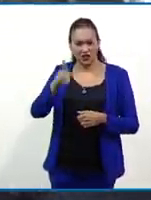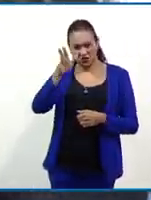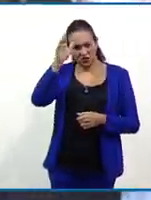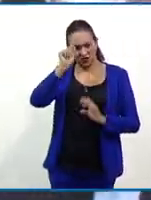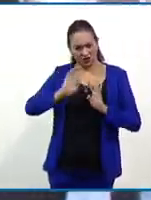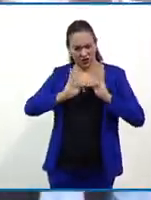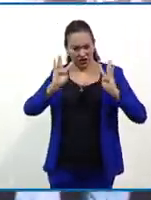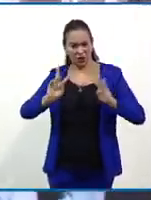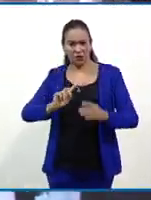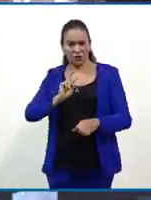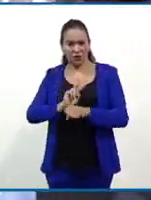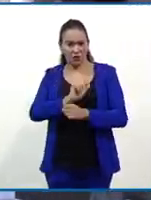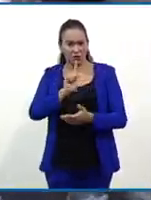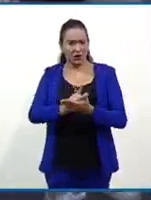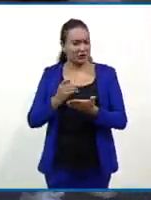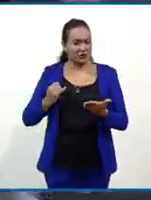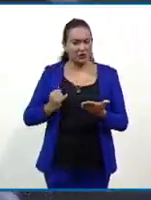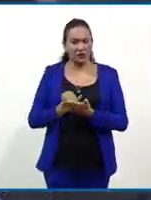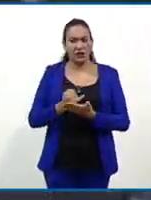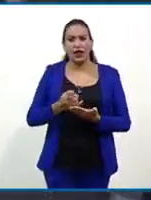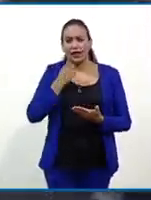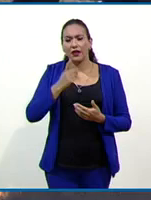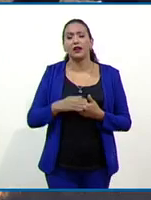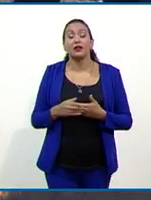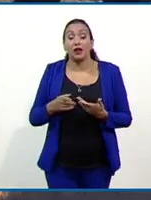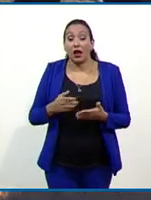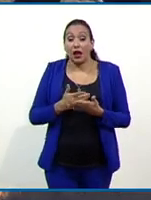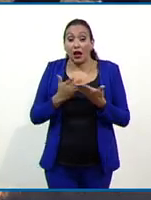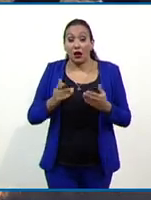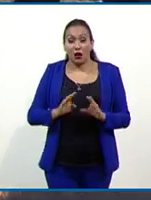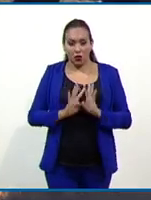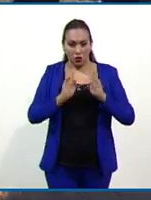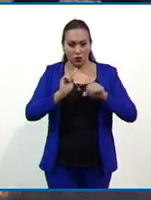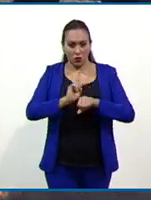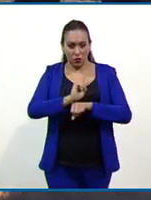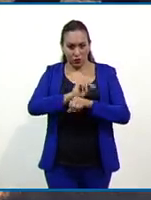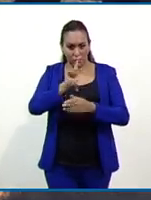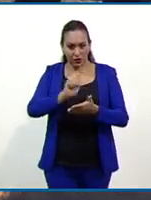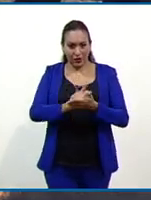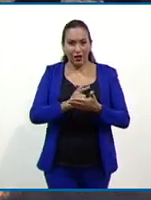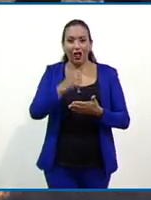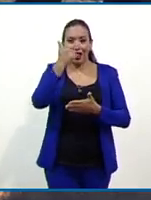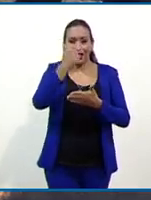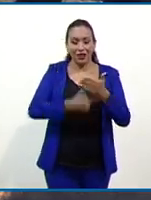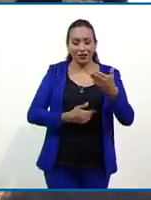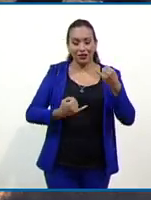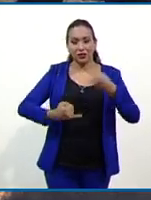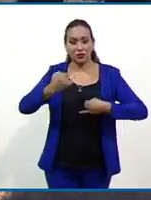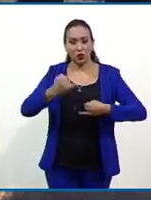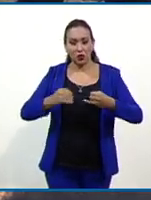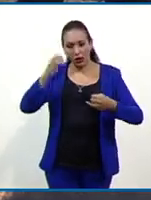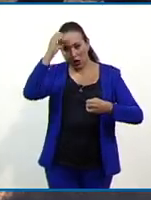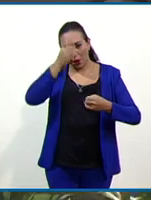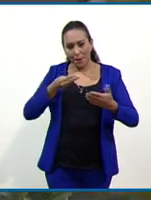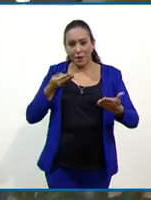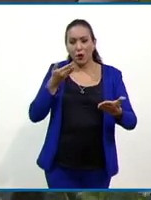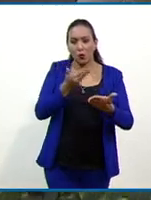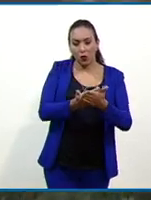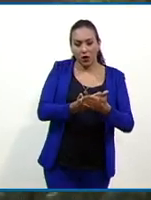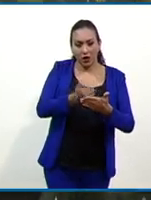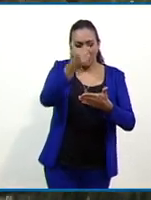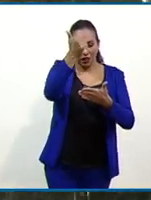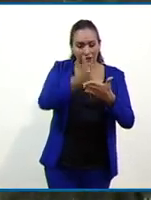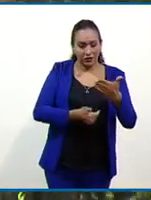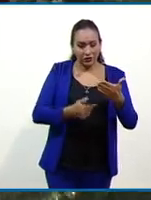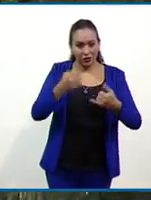Judicatura Federal de entregar la lista de personas juzgadoras que fue solicitada por el Senado para continuar, a pesar de las 70